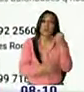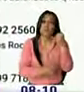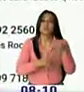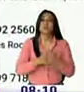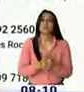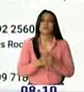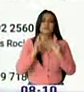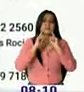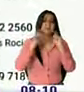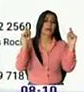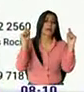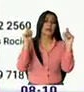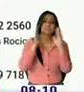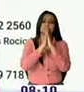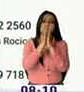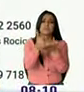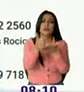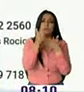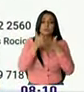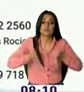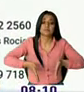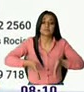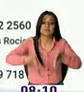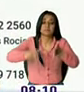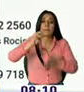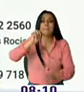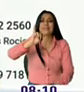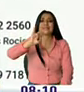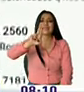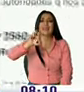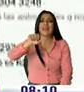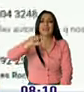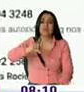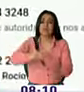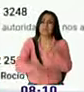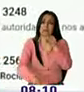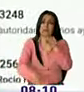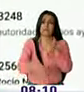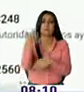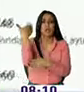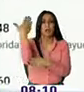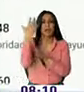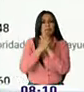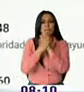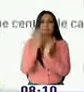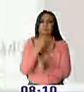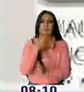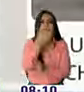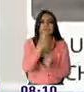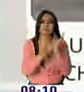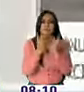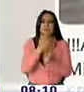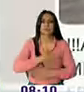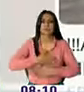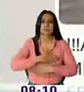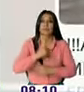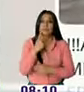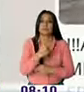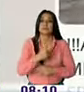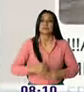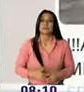¡auxilio! Nuestra calle Michelena está completamente destruida. Señor alcalde, por favor, dese una visita. Vean cómo está.